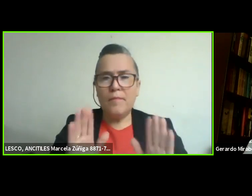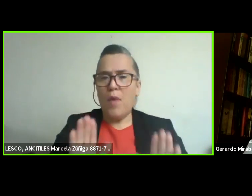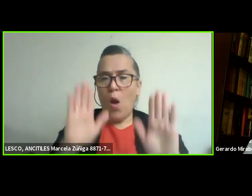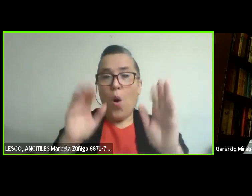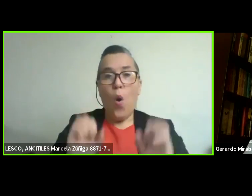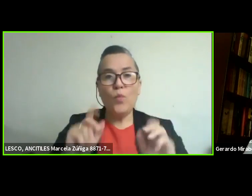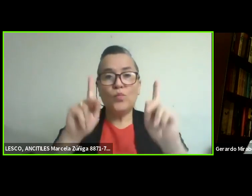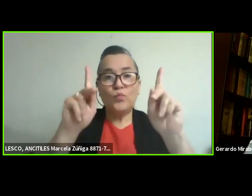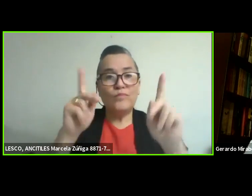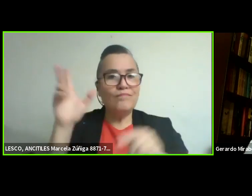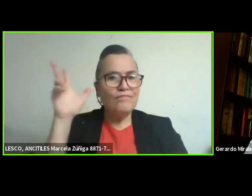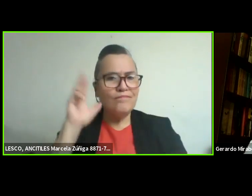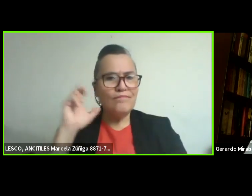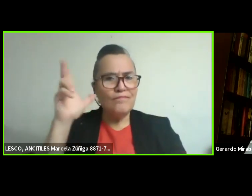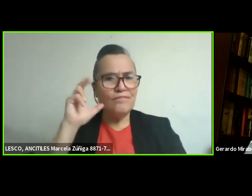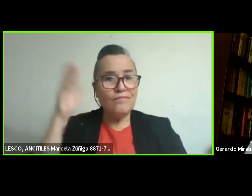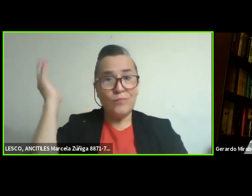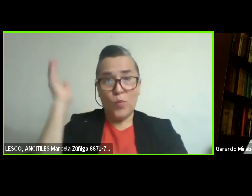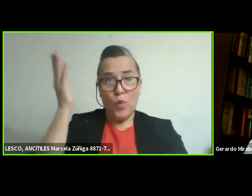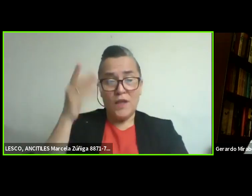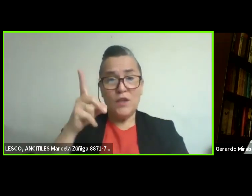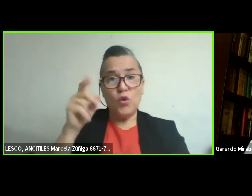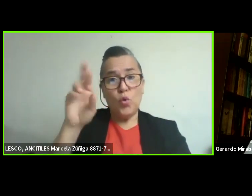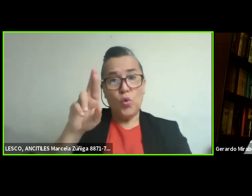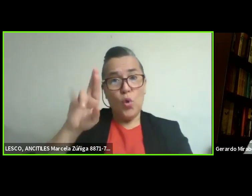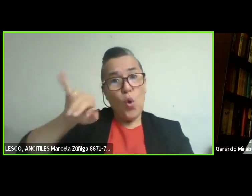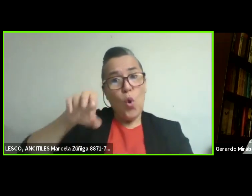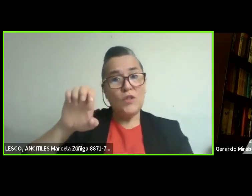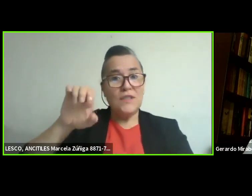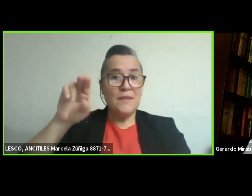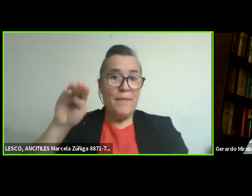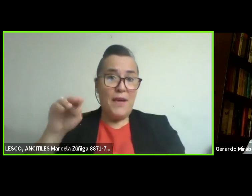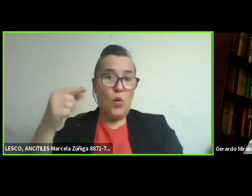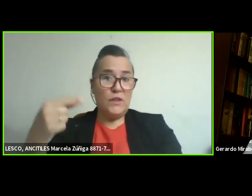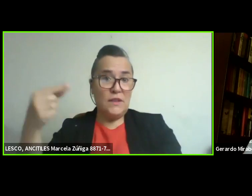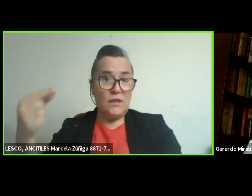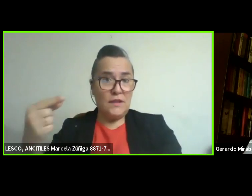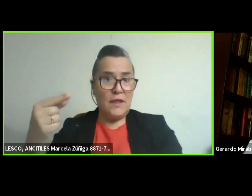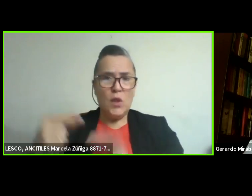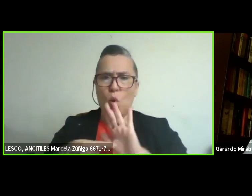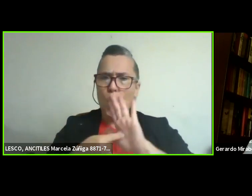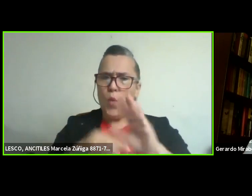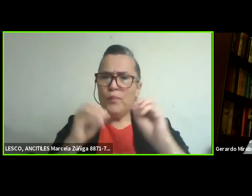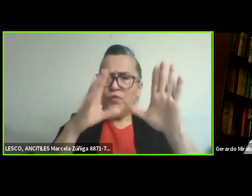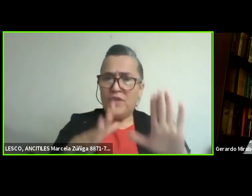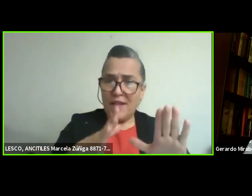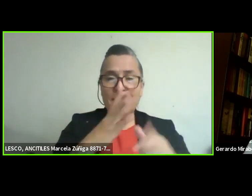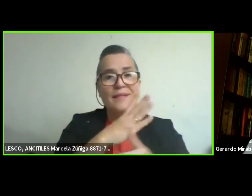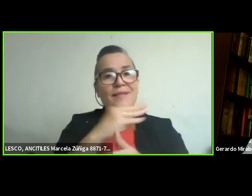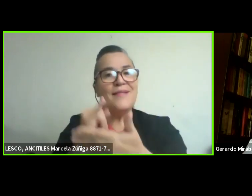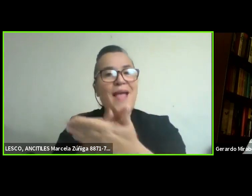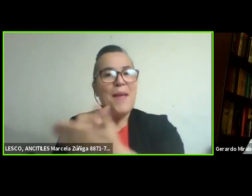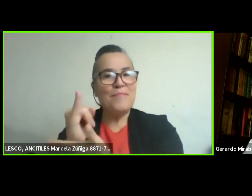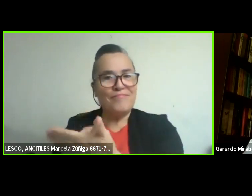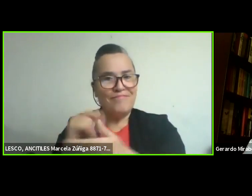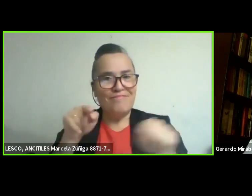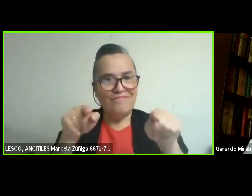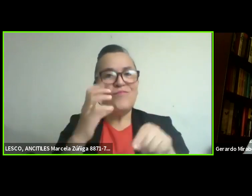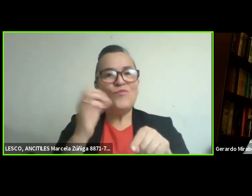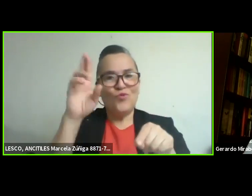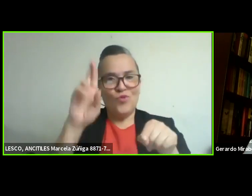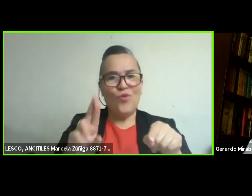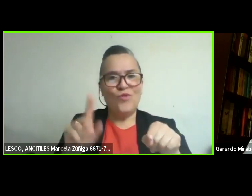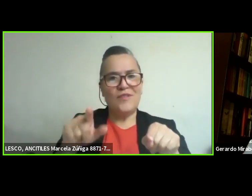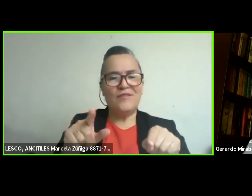de escuchar la ponencia del doctor josé maría gutiérrez gutiérrez destacado docente investigador costarricense a quien hago llegar